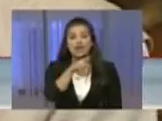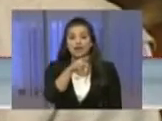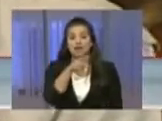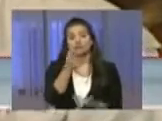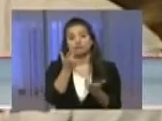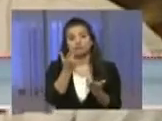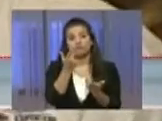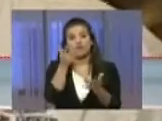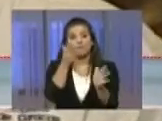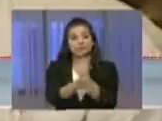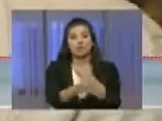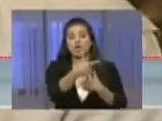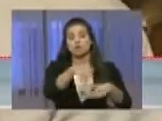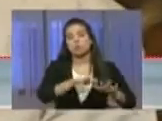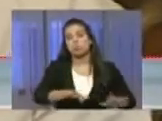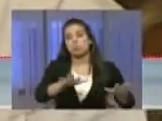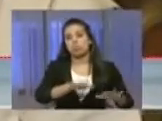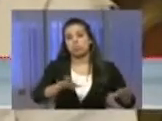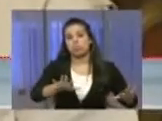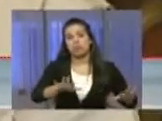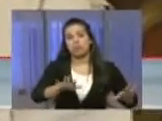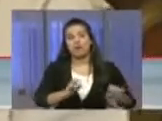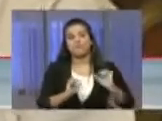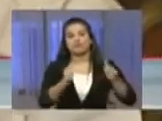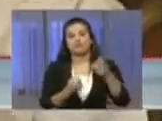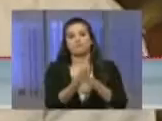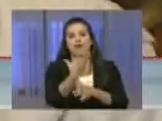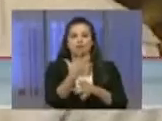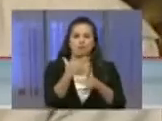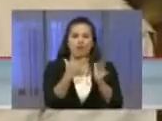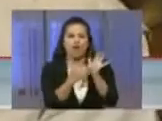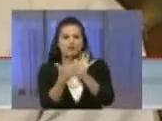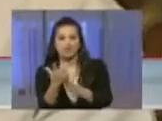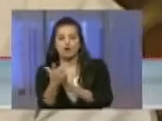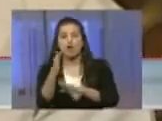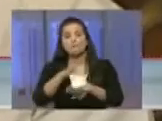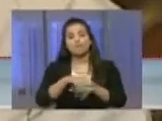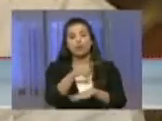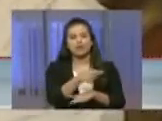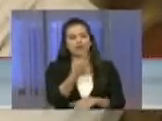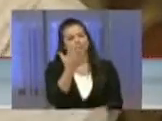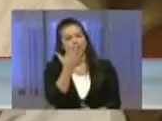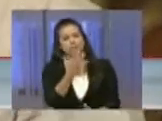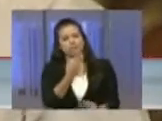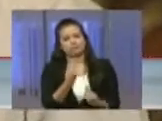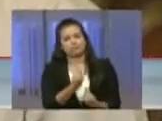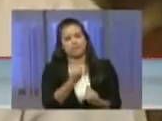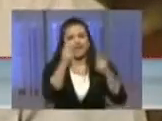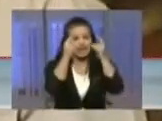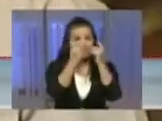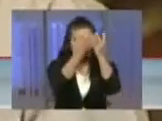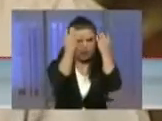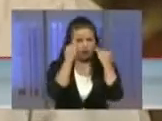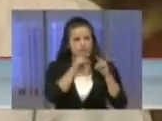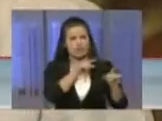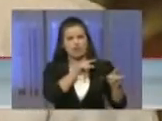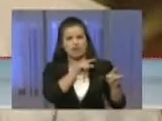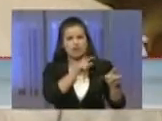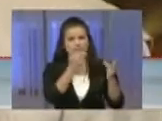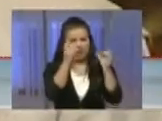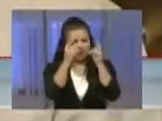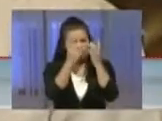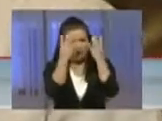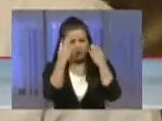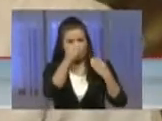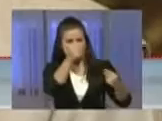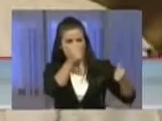el mes de abril mayo porque notó que Ramos alup Le estaba quitando el favor de la